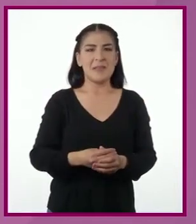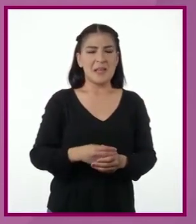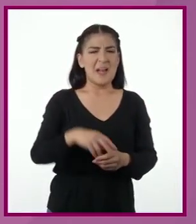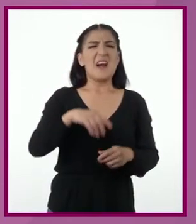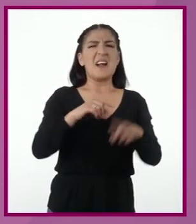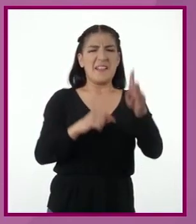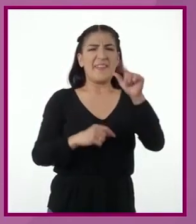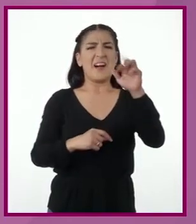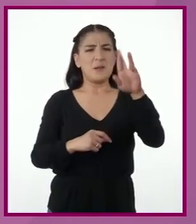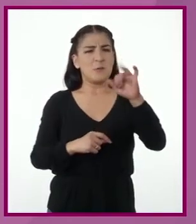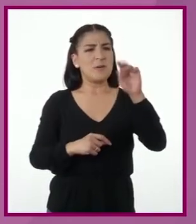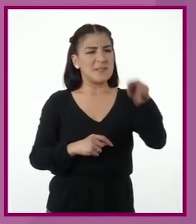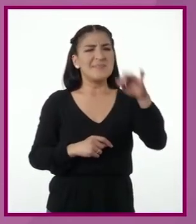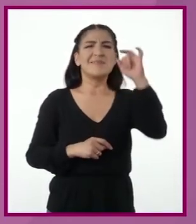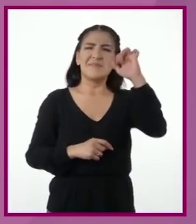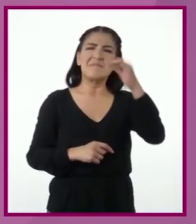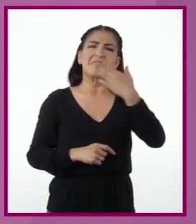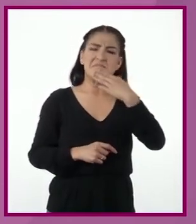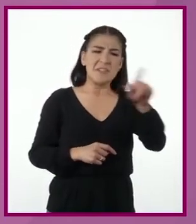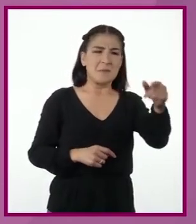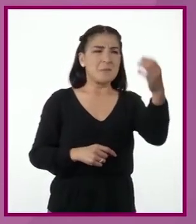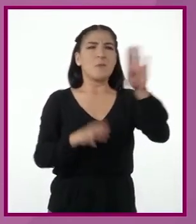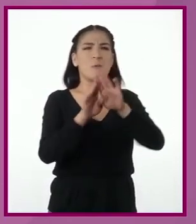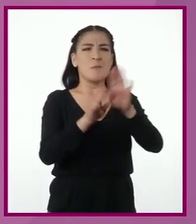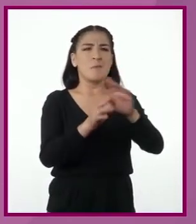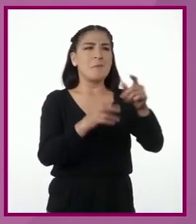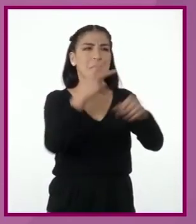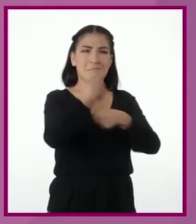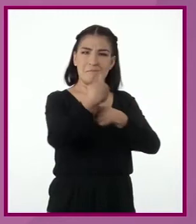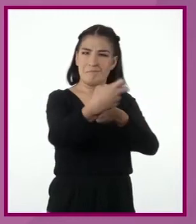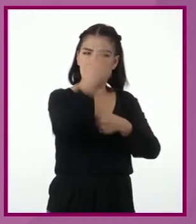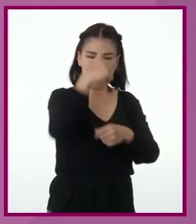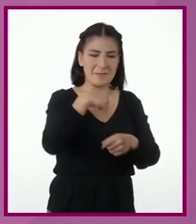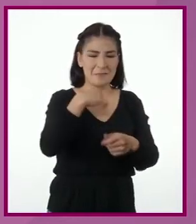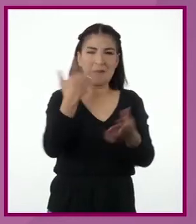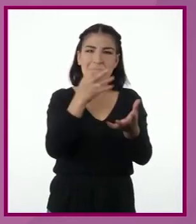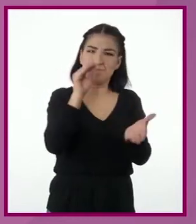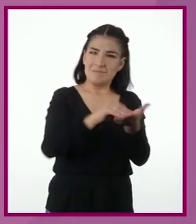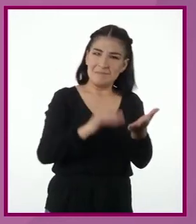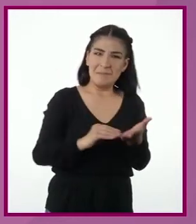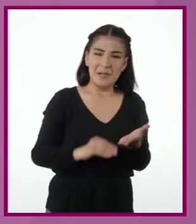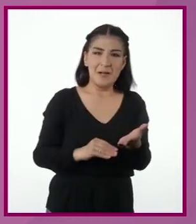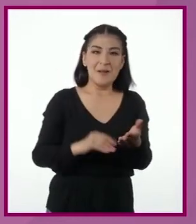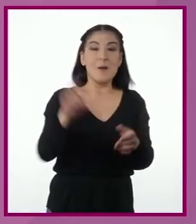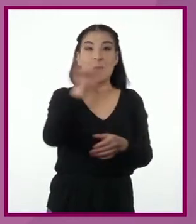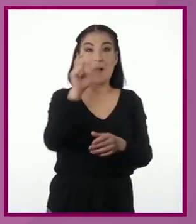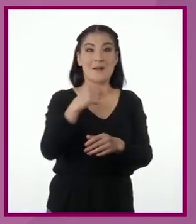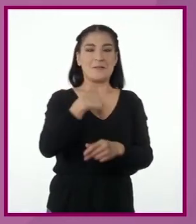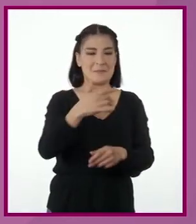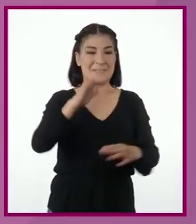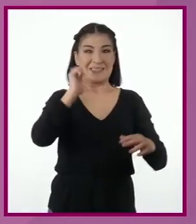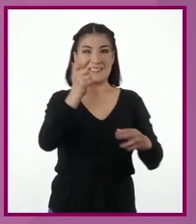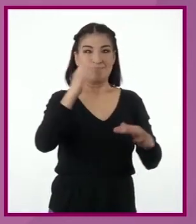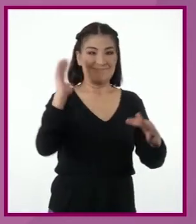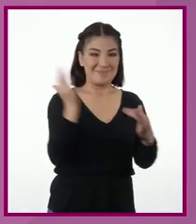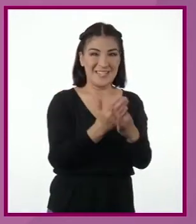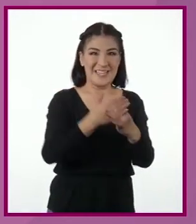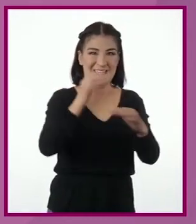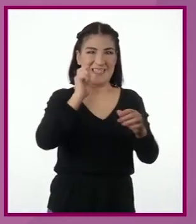momento para comenzar aquel escrito que su amigo le recomendó, pero cuando se hallaba aún a la mitad de su trabajo, en junio